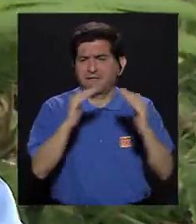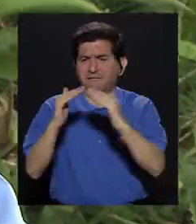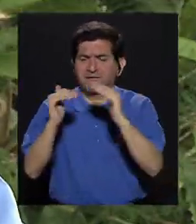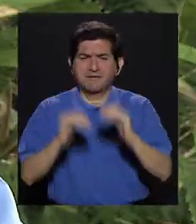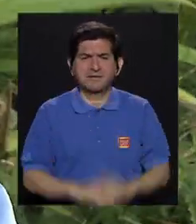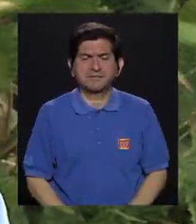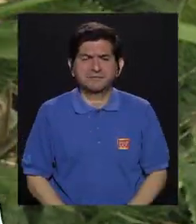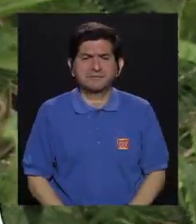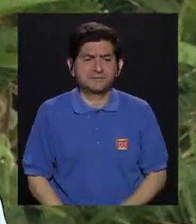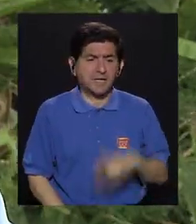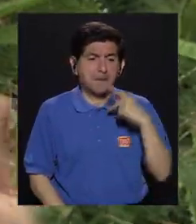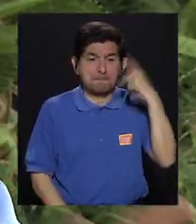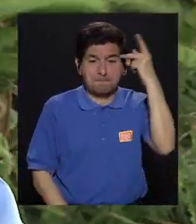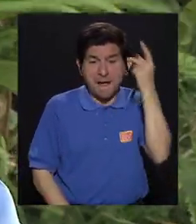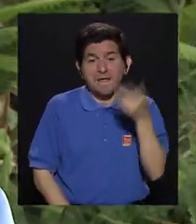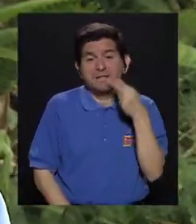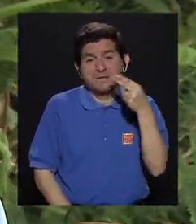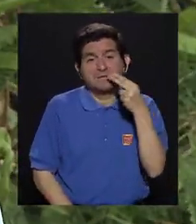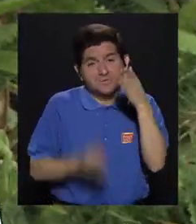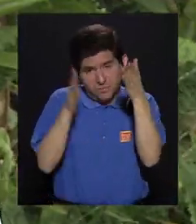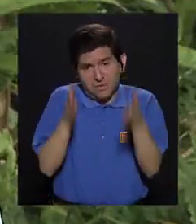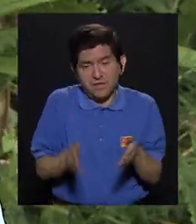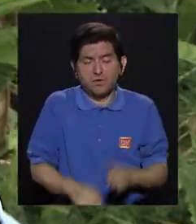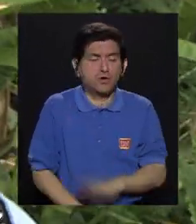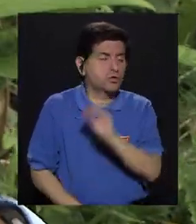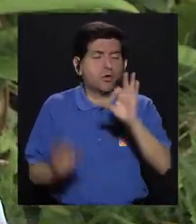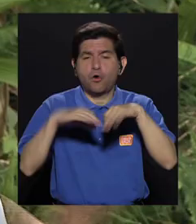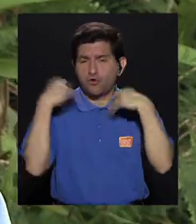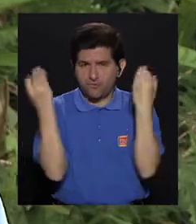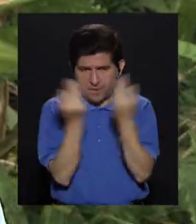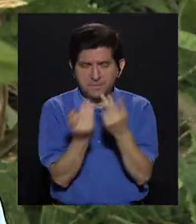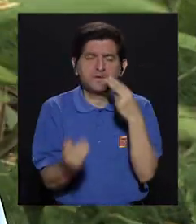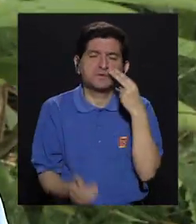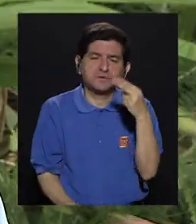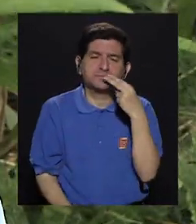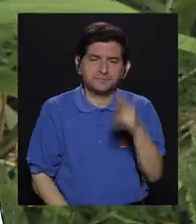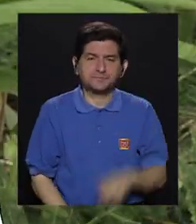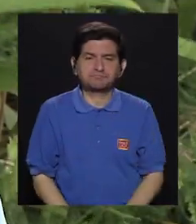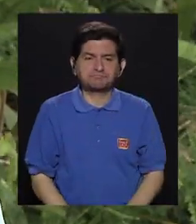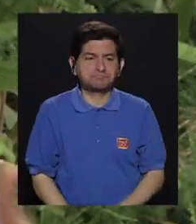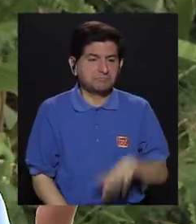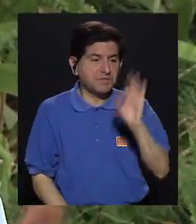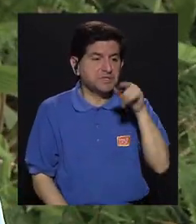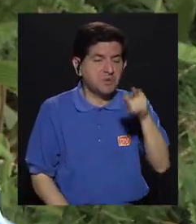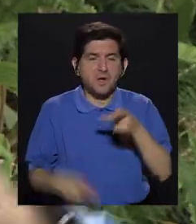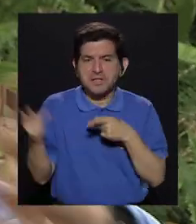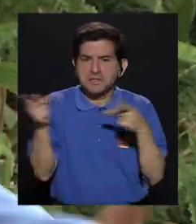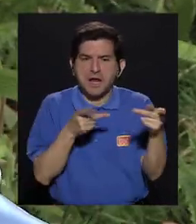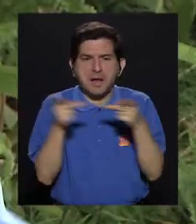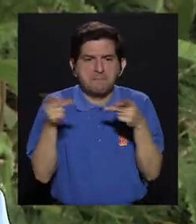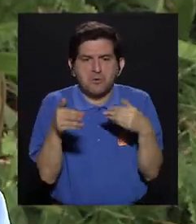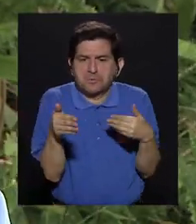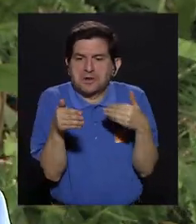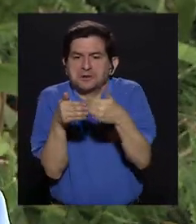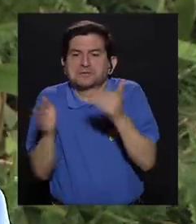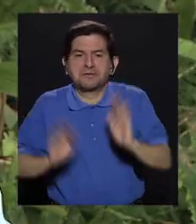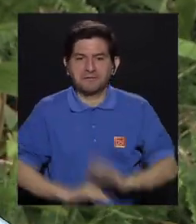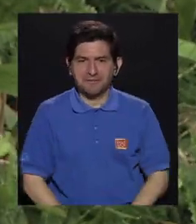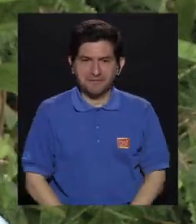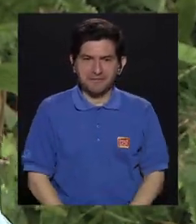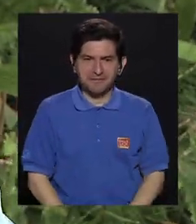las casas, con padres fumadores, familiares fumadores. Se consigue en la pulpería de la